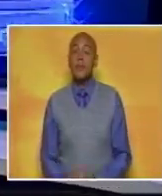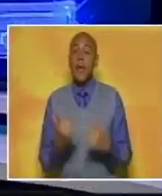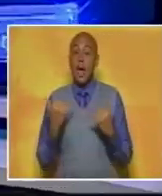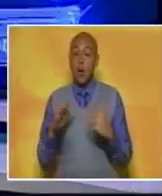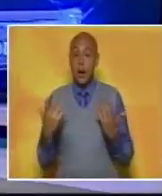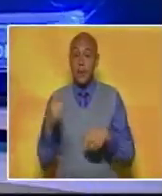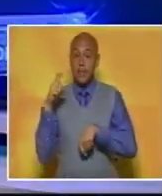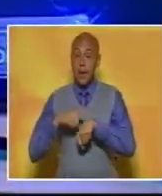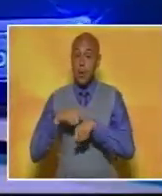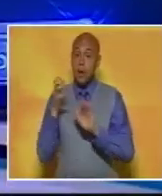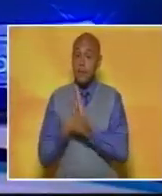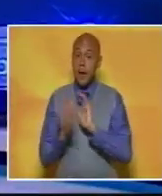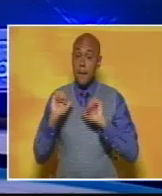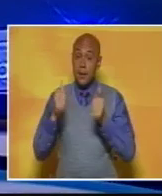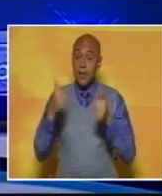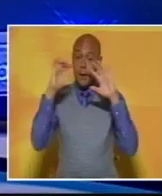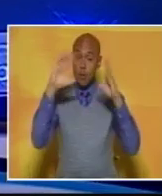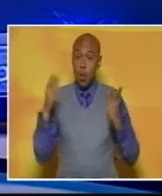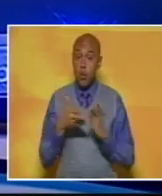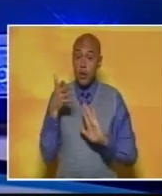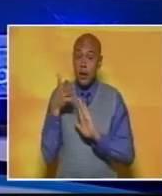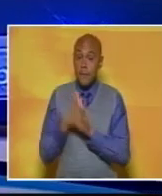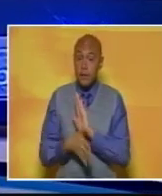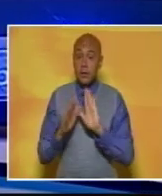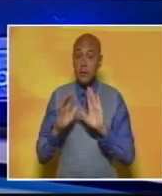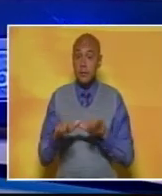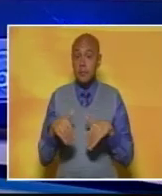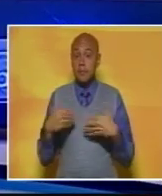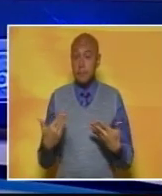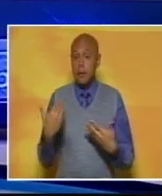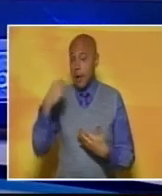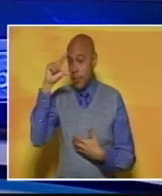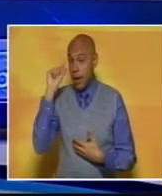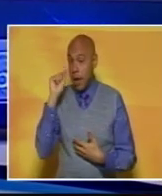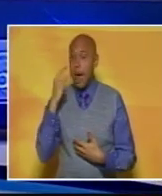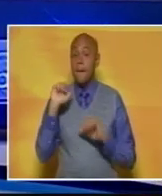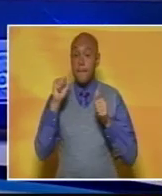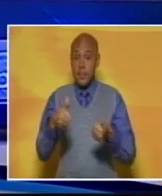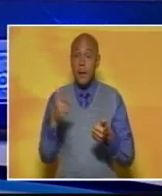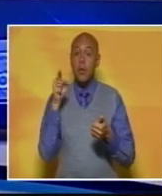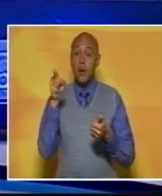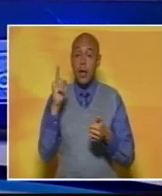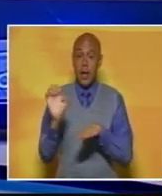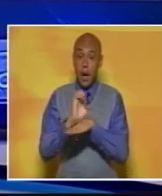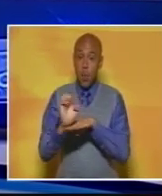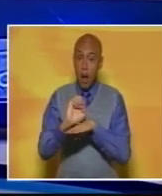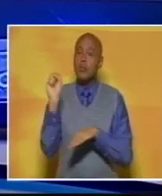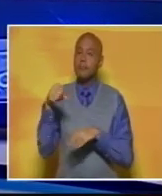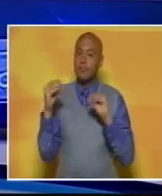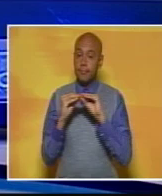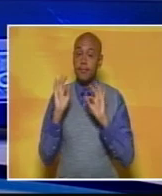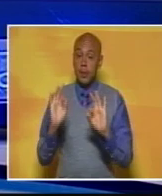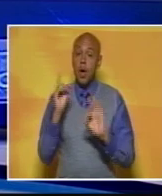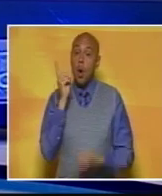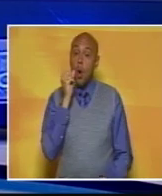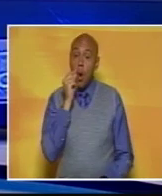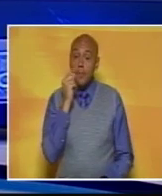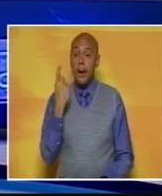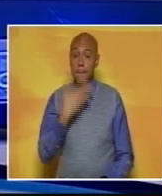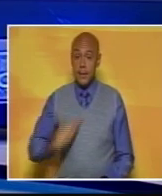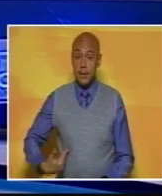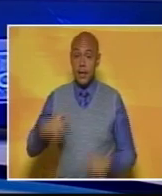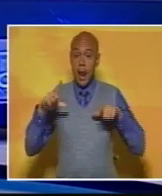Momento de realizar el recorrido por las notas internacionales en lo que pasa en el mundo. Endrina, lo hacemos en Ecuador. Así es, Milagros. El presidente Lenín Moreno